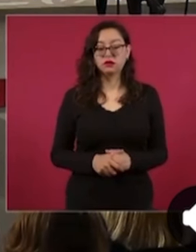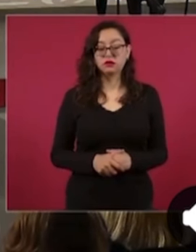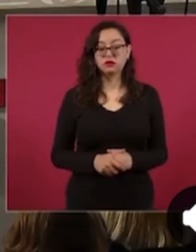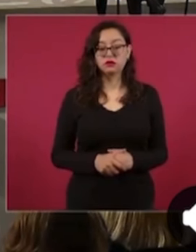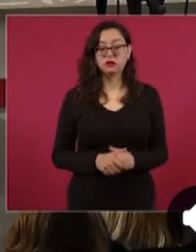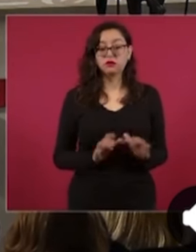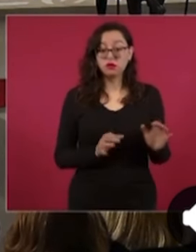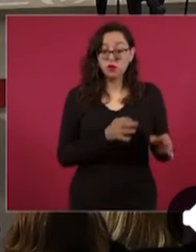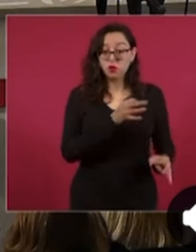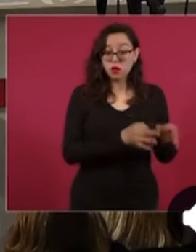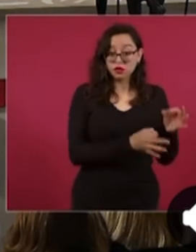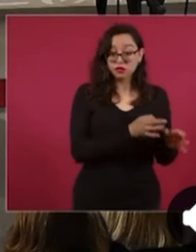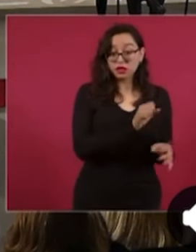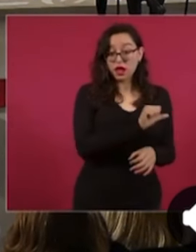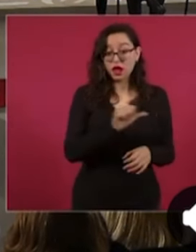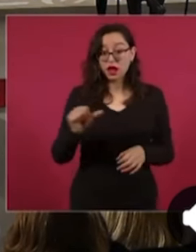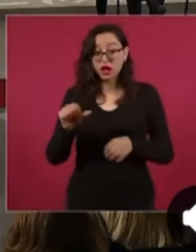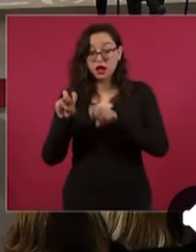Muy bien.